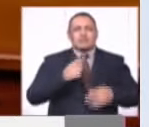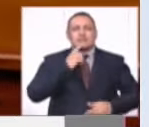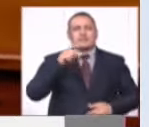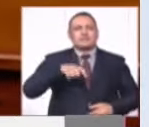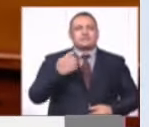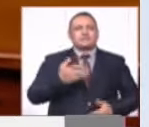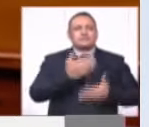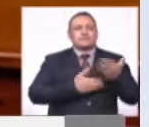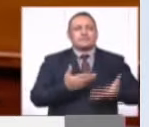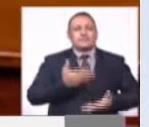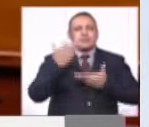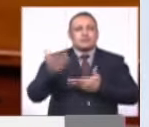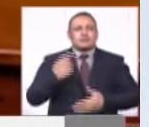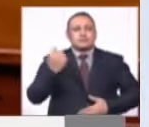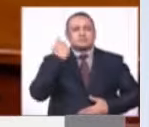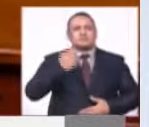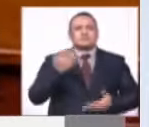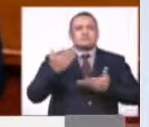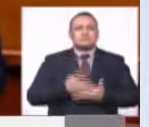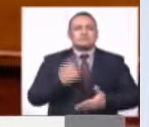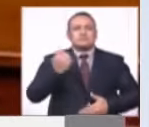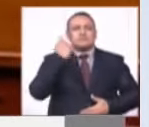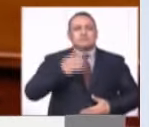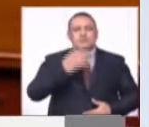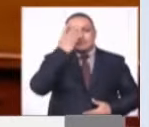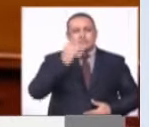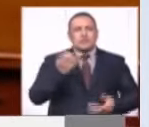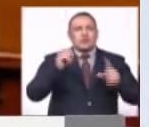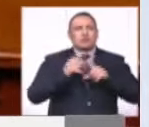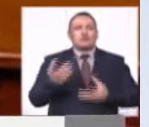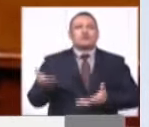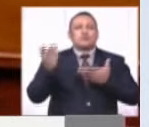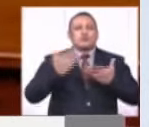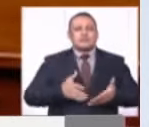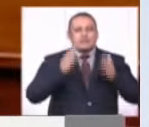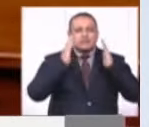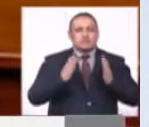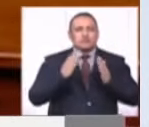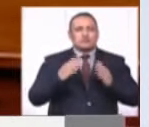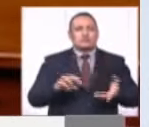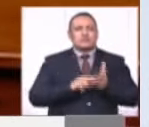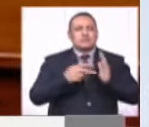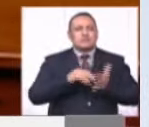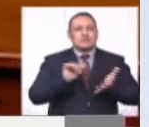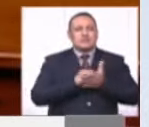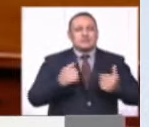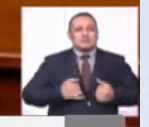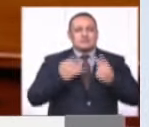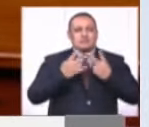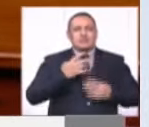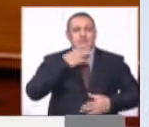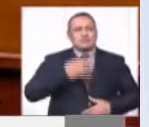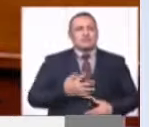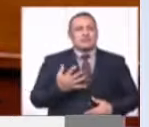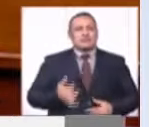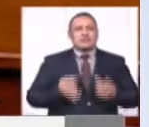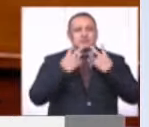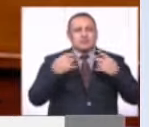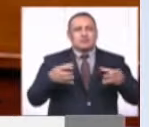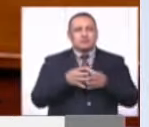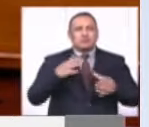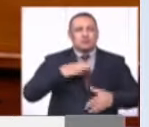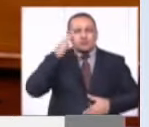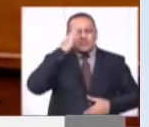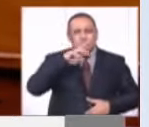un documento a Trujillo para que Trujillo decida cuándo nos va a atender. Eso es lo que vive en realidad la Policía